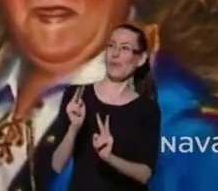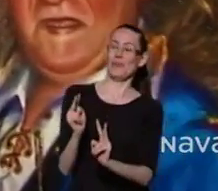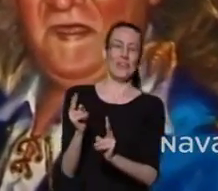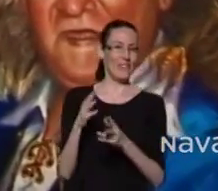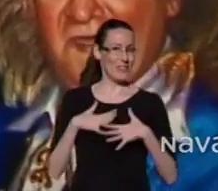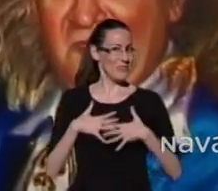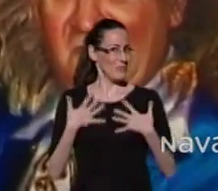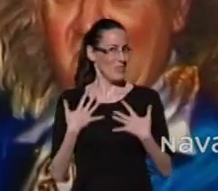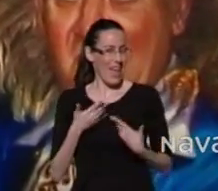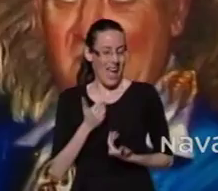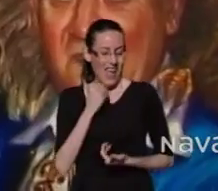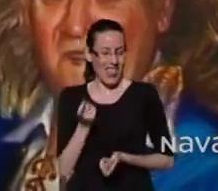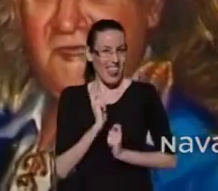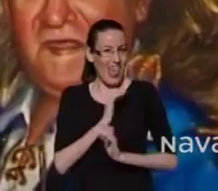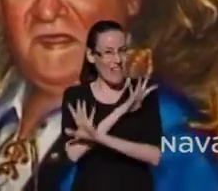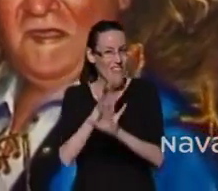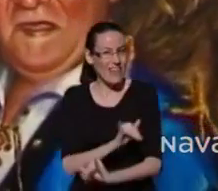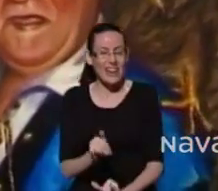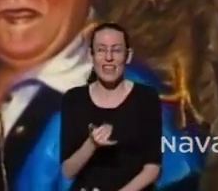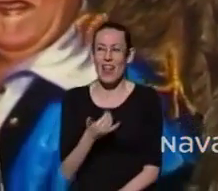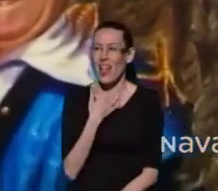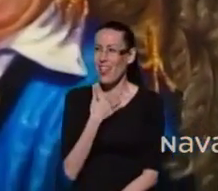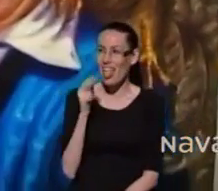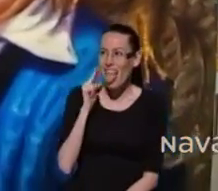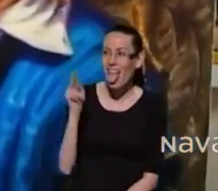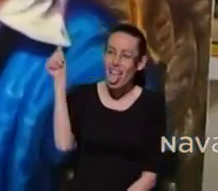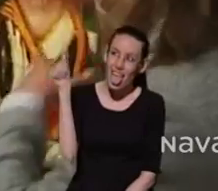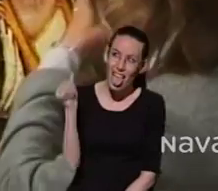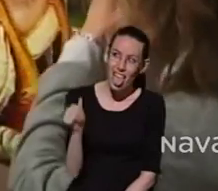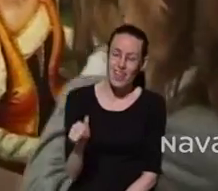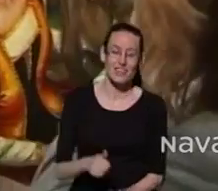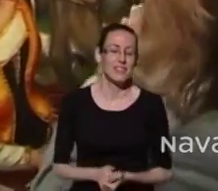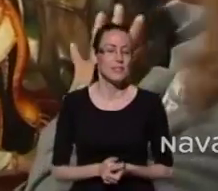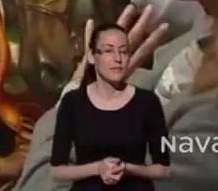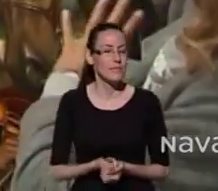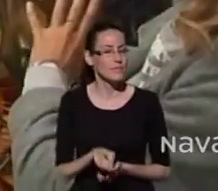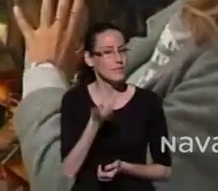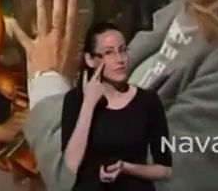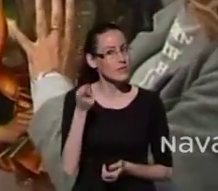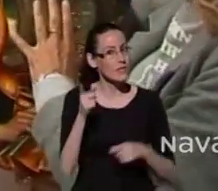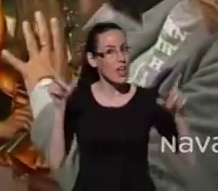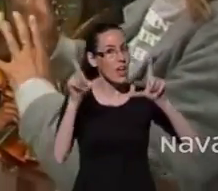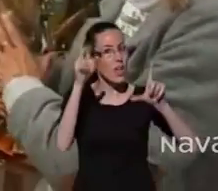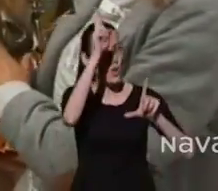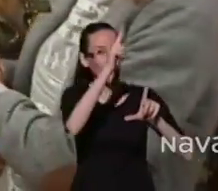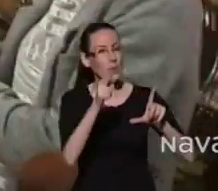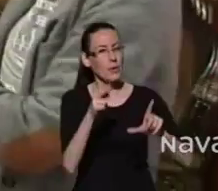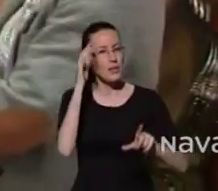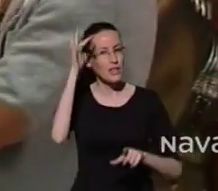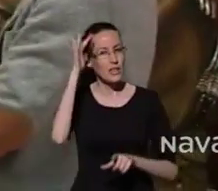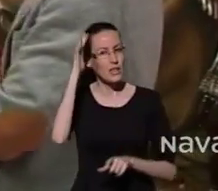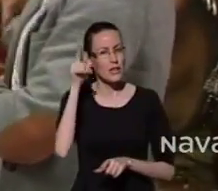cosa de felicidad, que te apetezca mirarlo. Tienes que buscar esas cosas. Este cuadro me imagino que tendrá